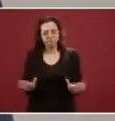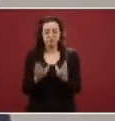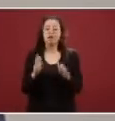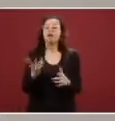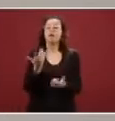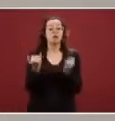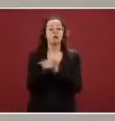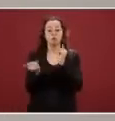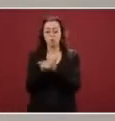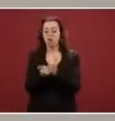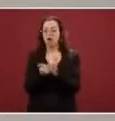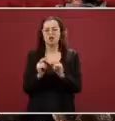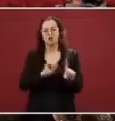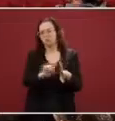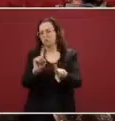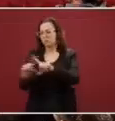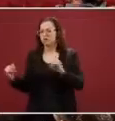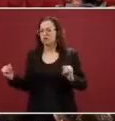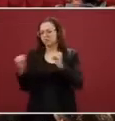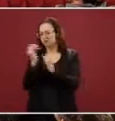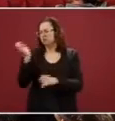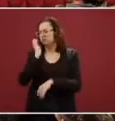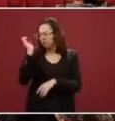cantidad de dependencias y centros educativos. La siguiente, por favor.